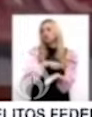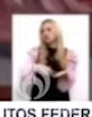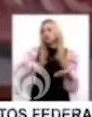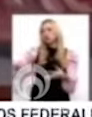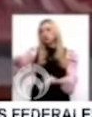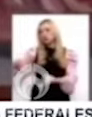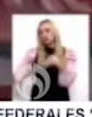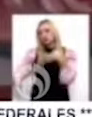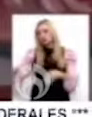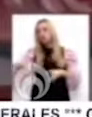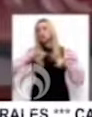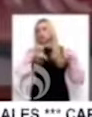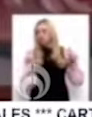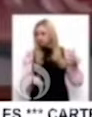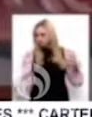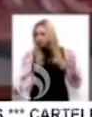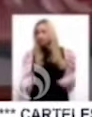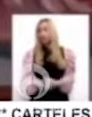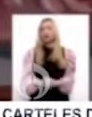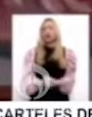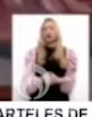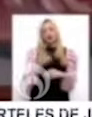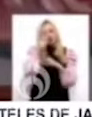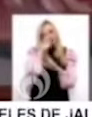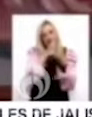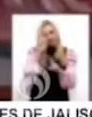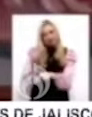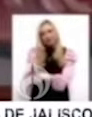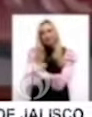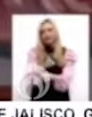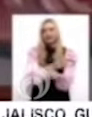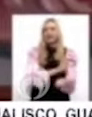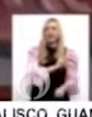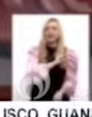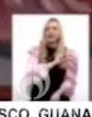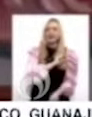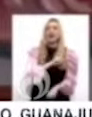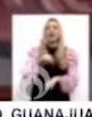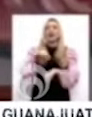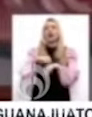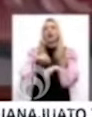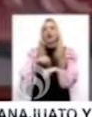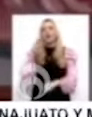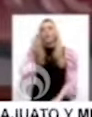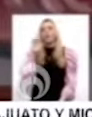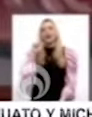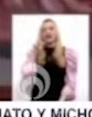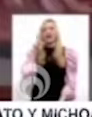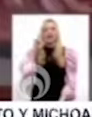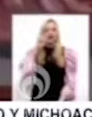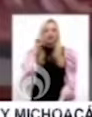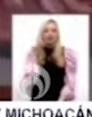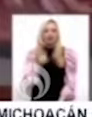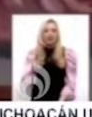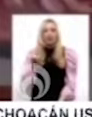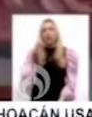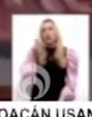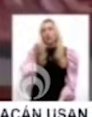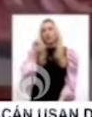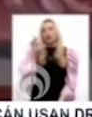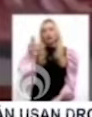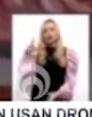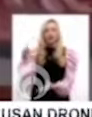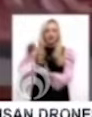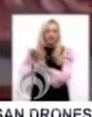la Constitución y que en conciencia no se debería violentar la Constitución de esa manera. El presidente